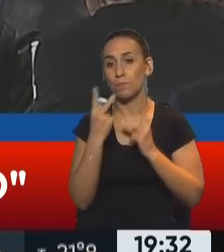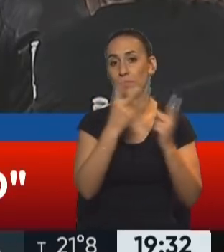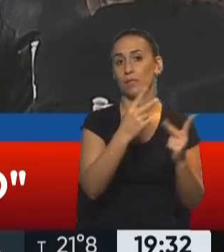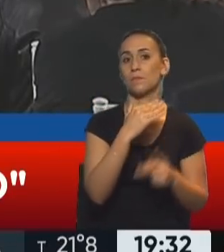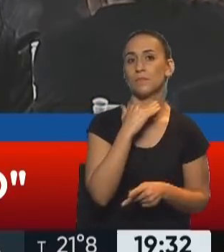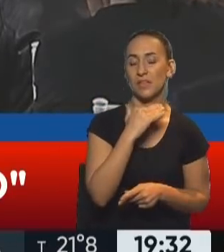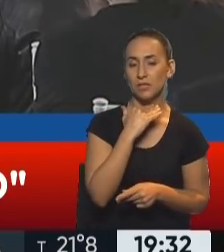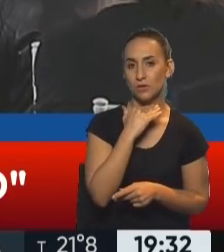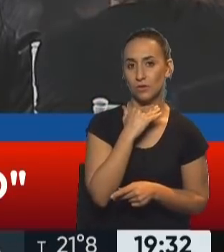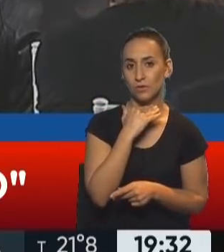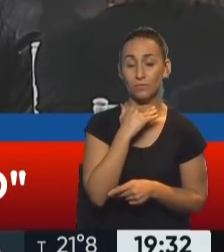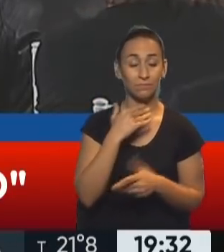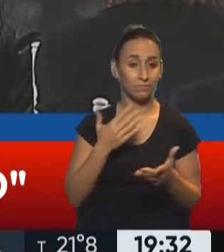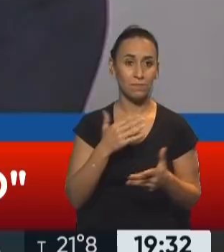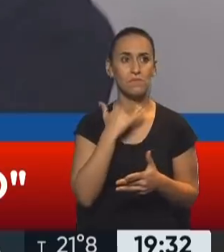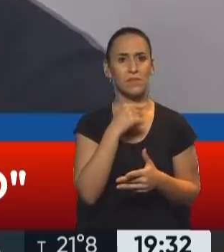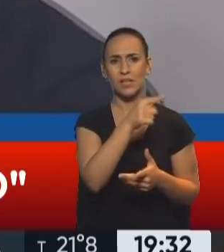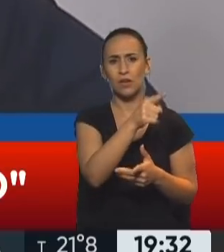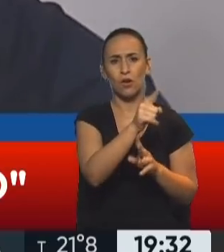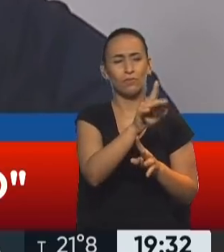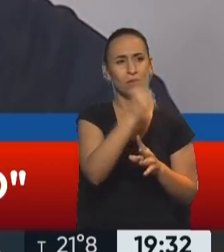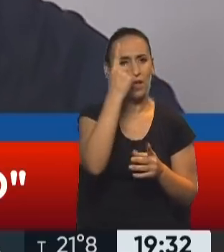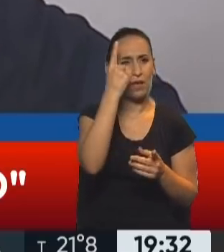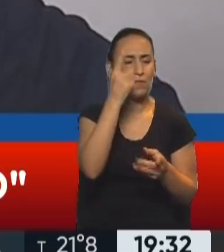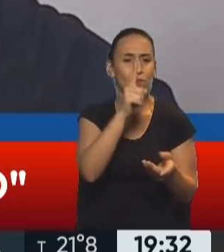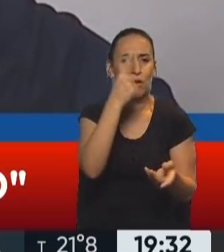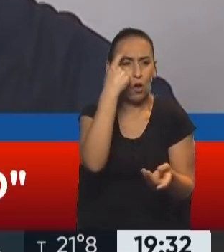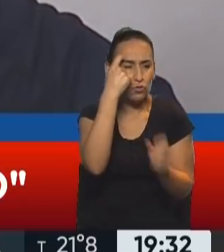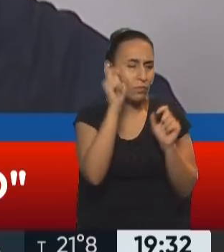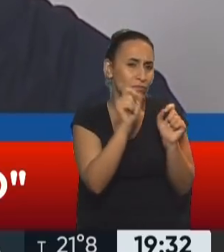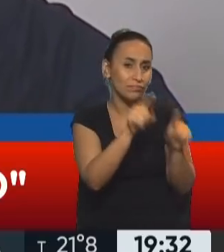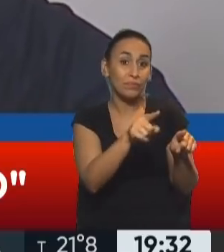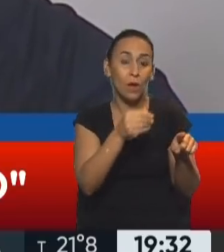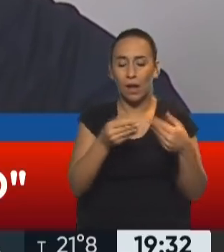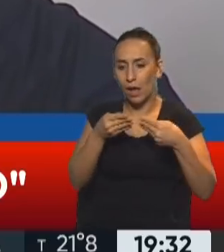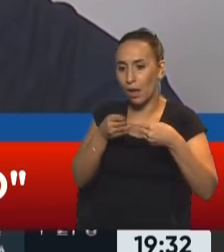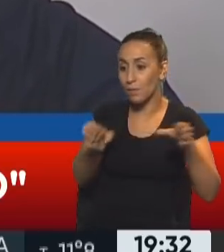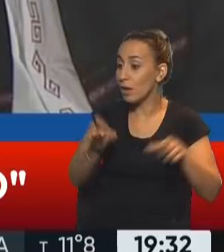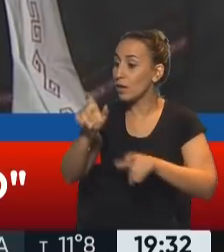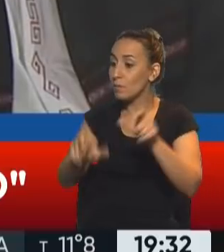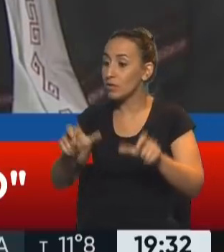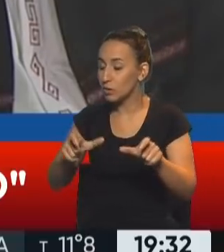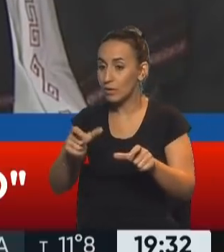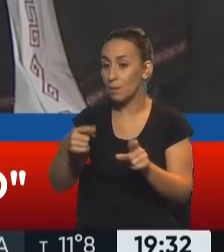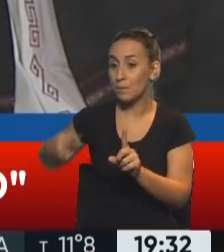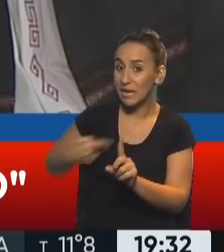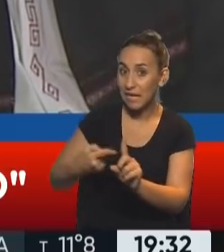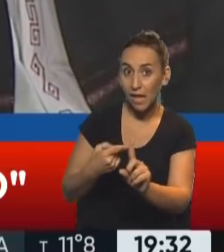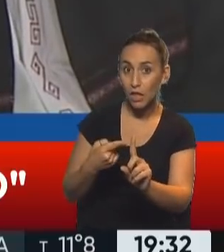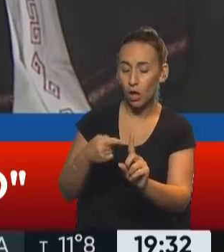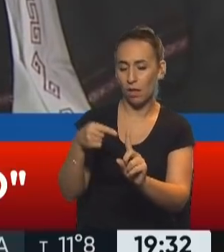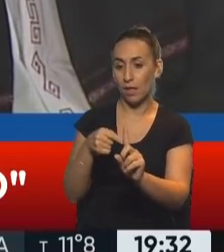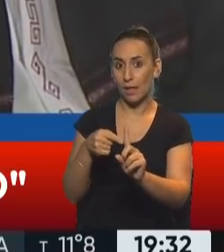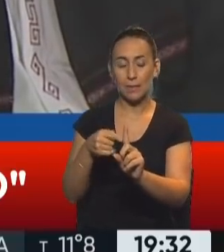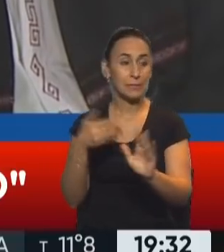México tiene una tradición envidiable, que es abrirle las puertas a los perseguidos y darles la posibilidad de